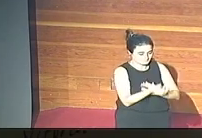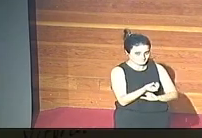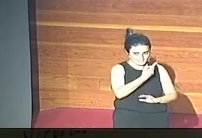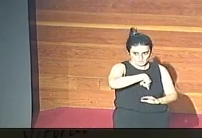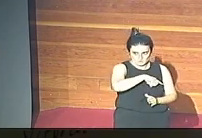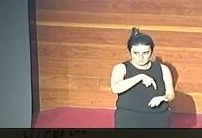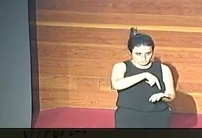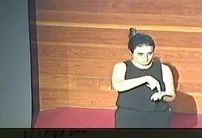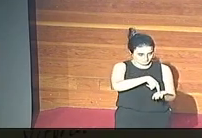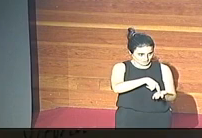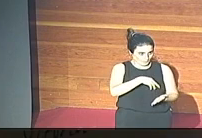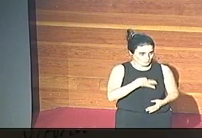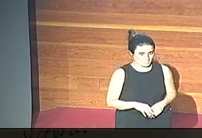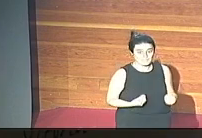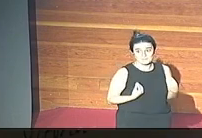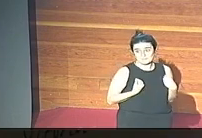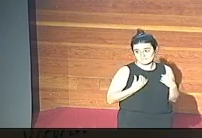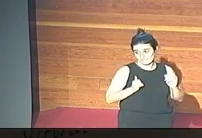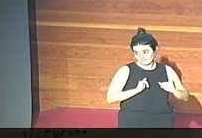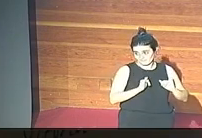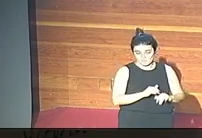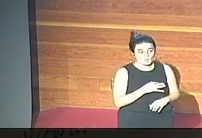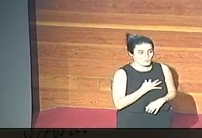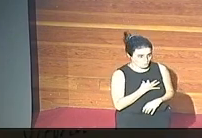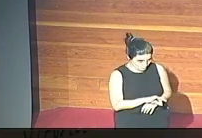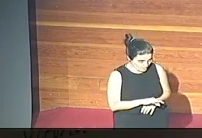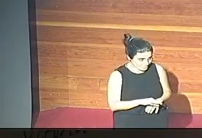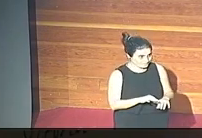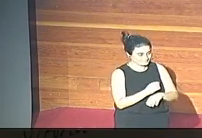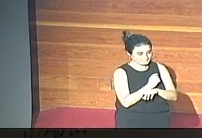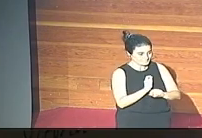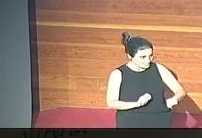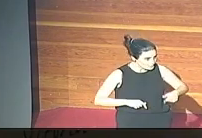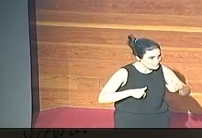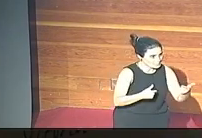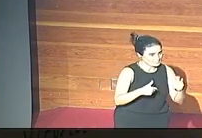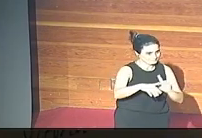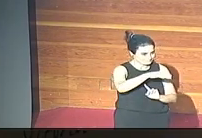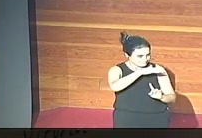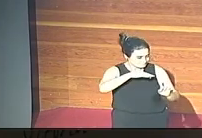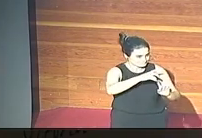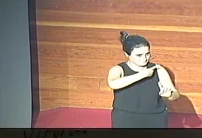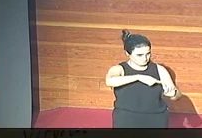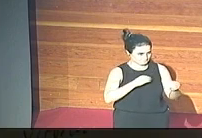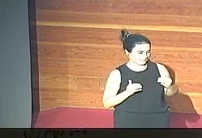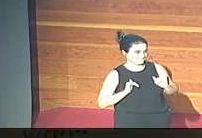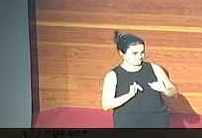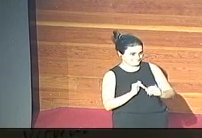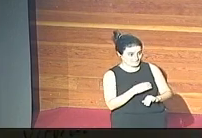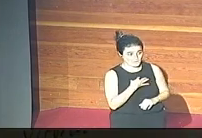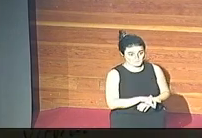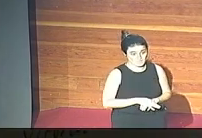pudiéramos disfrutar de la vida para que pudiéramos disfrutar de la naturaleza y de la biodiversidad se dieron esas condiciones